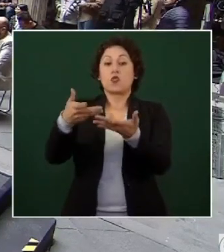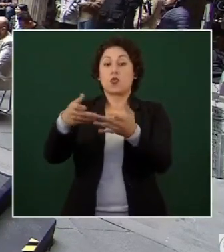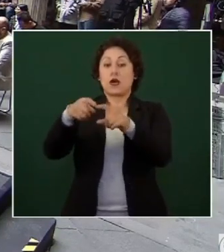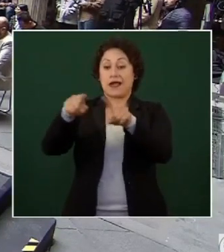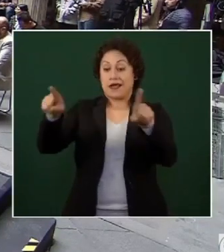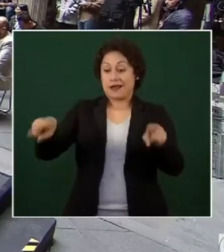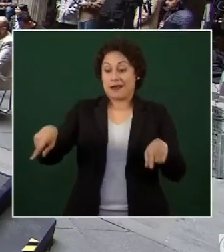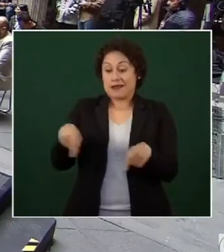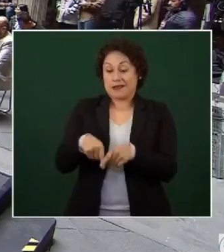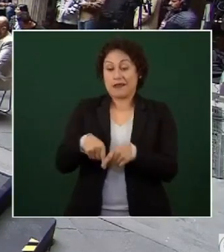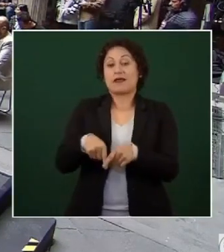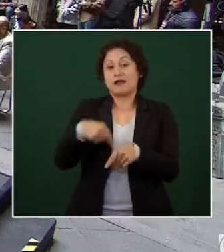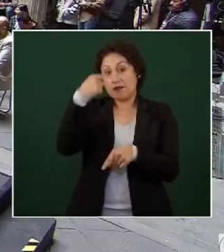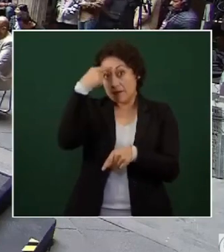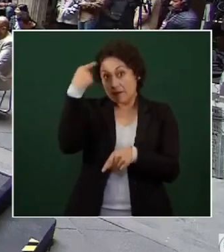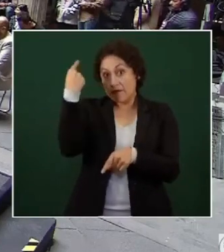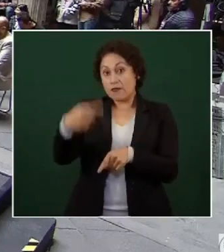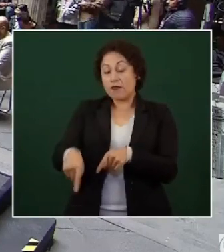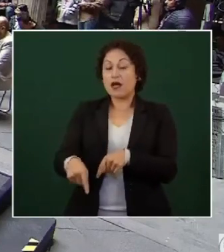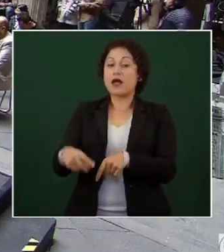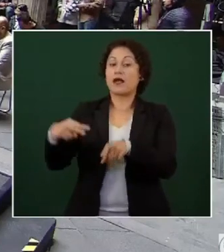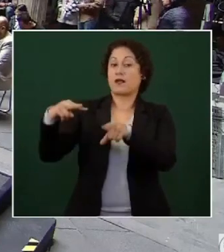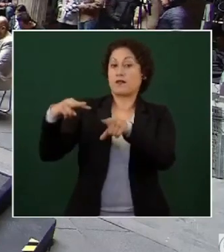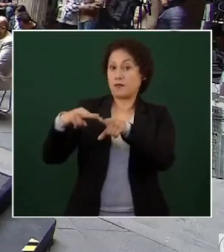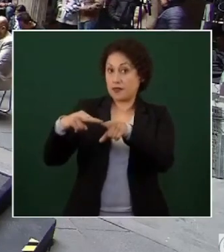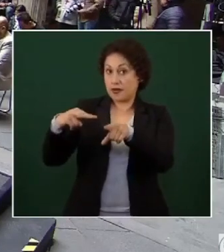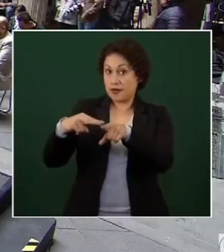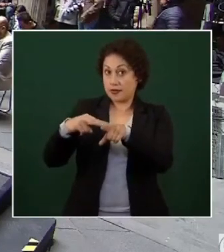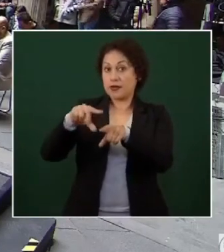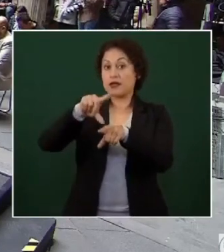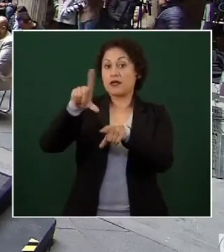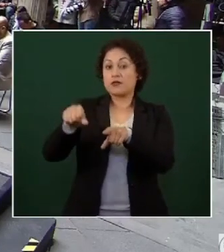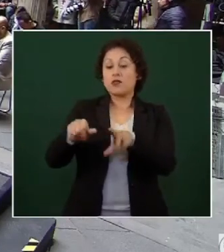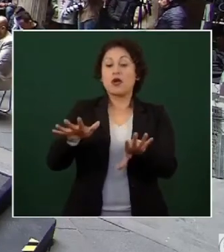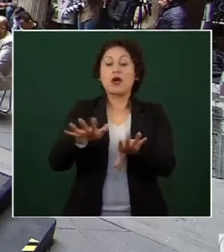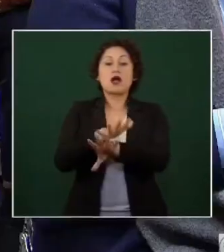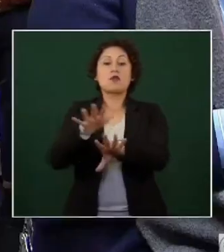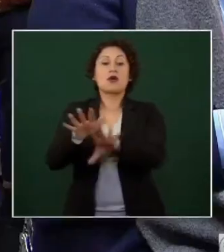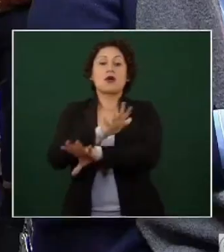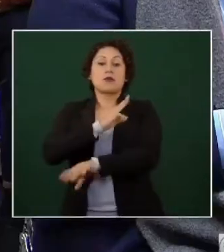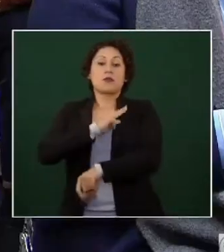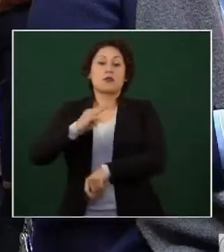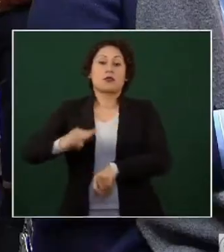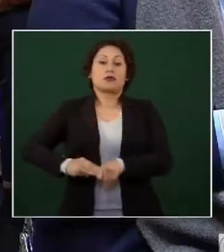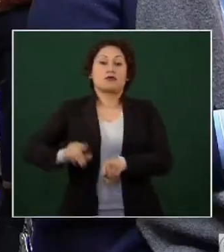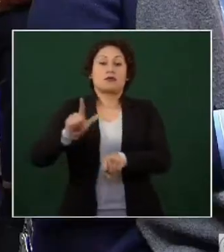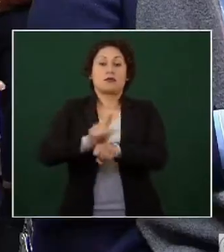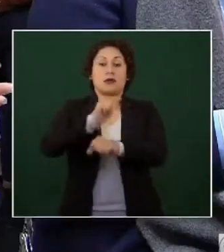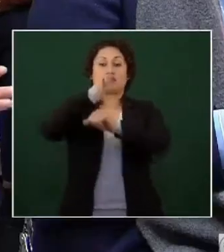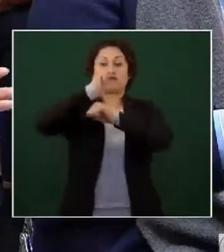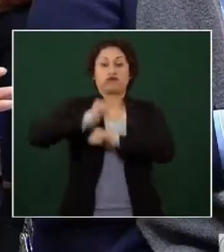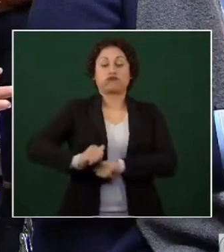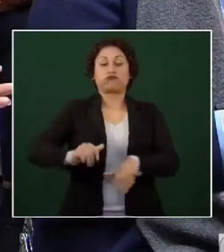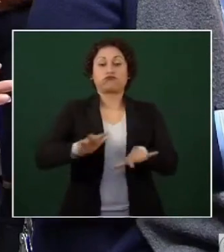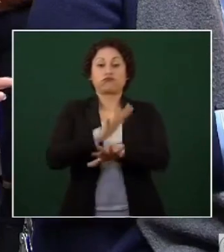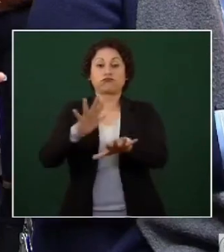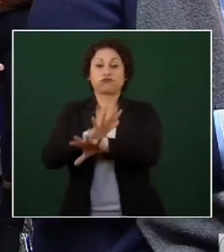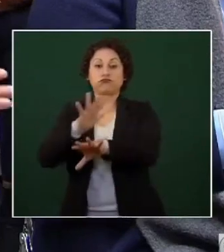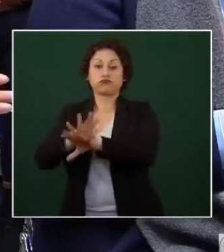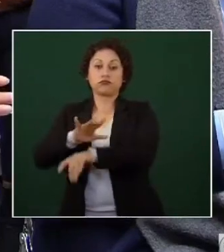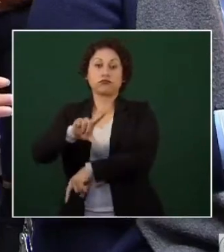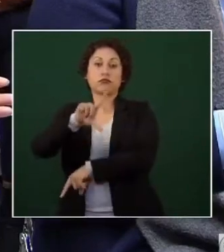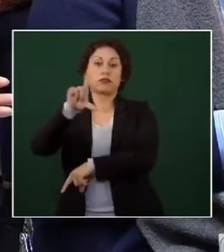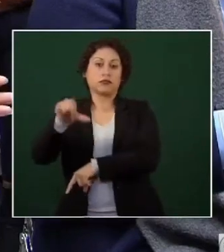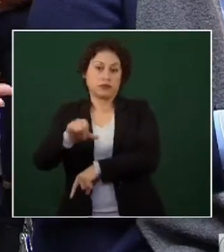parque. Pasaron las administraciones municipales y se fueron, obviamente vieron un filón de